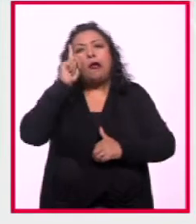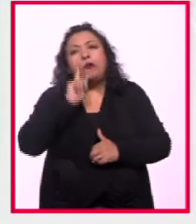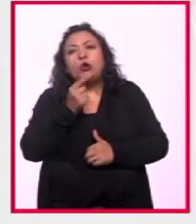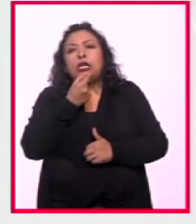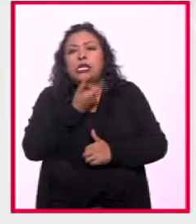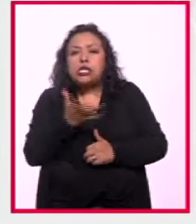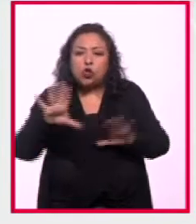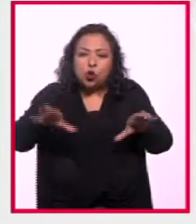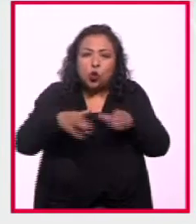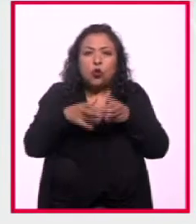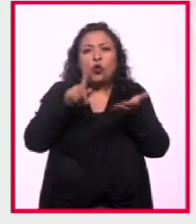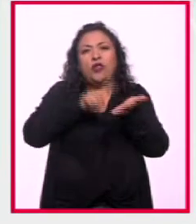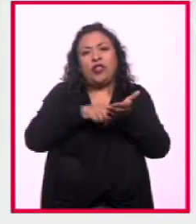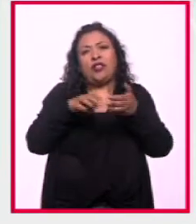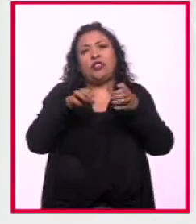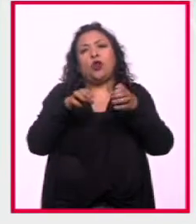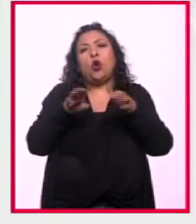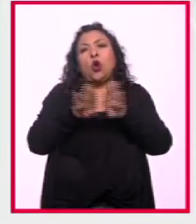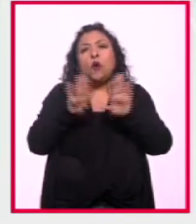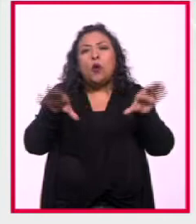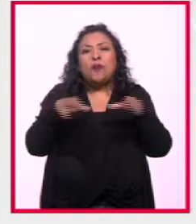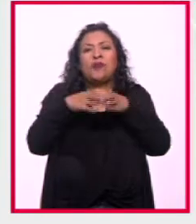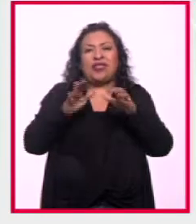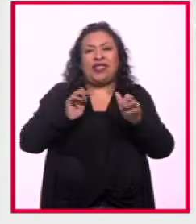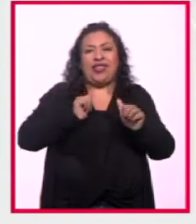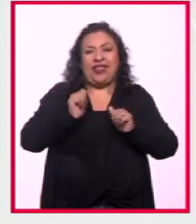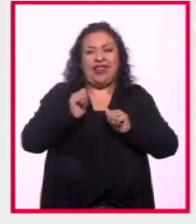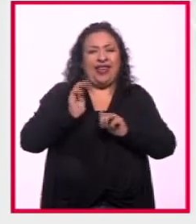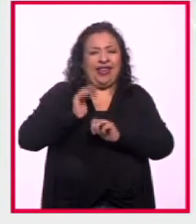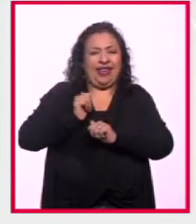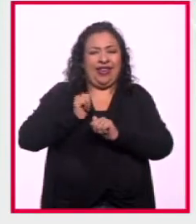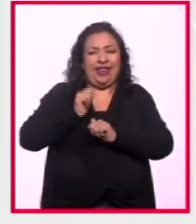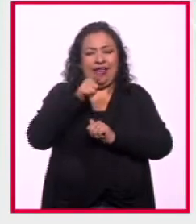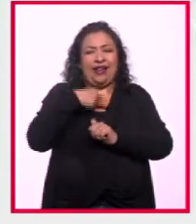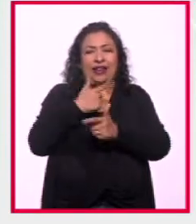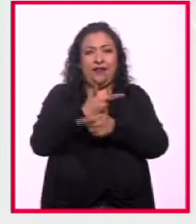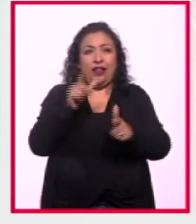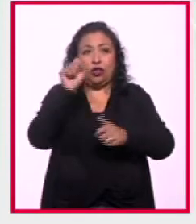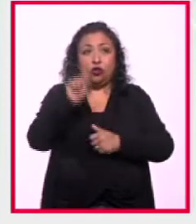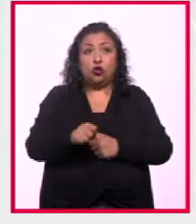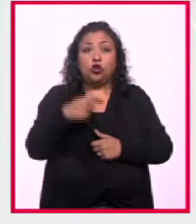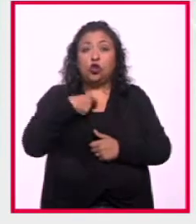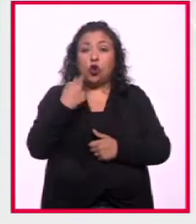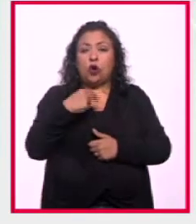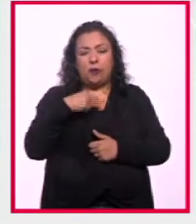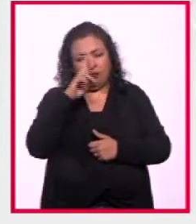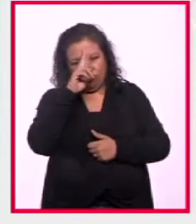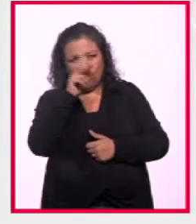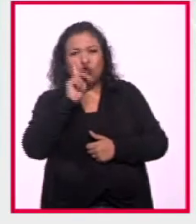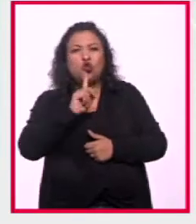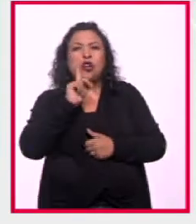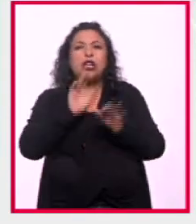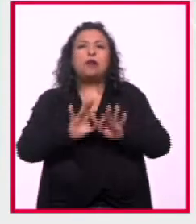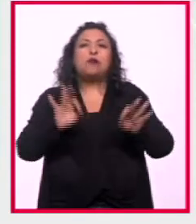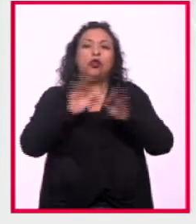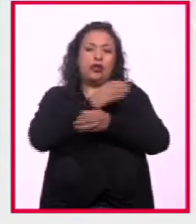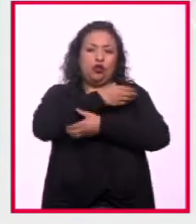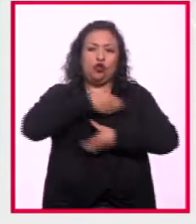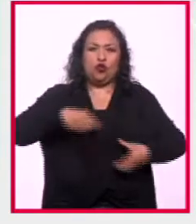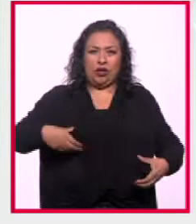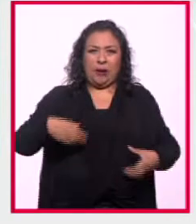conformaron al ejército liberador del sur mi nombre honra la memoria de la destacada revolucionaria artista petra